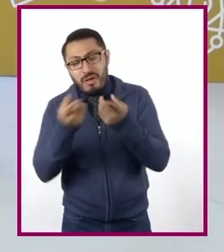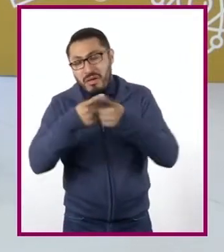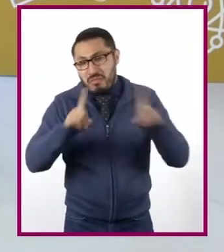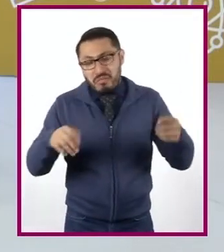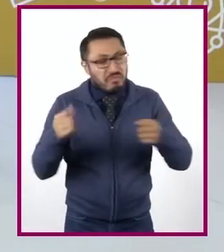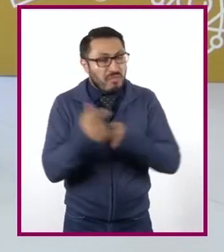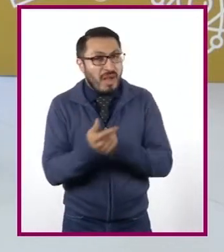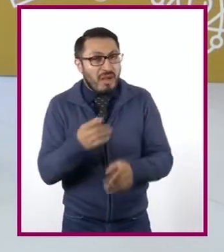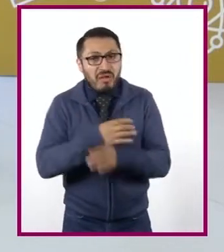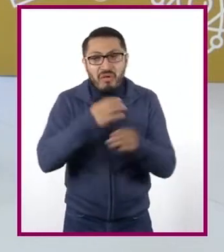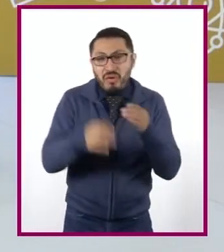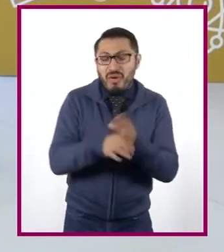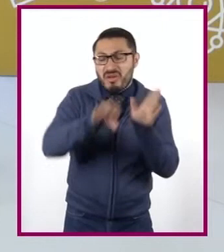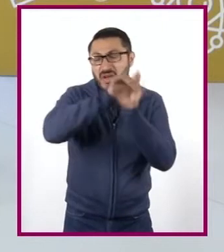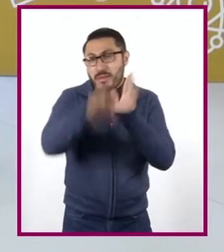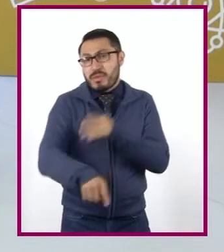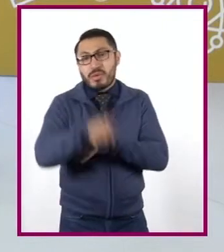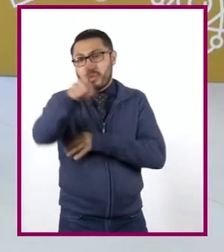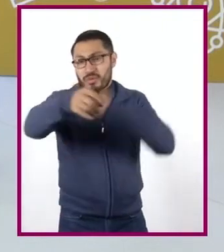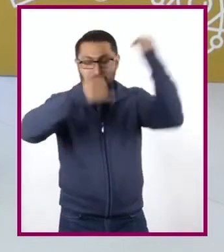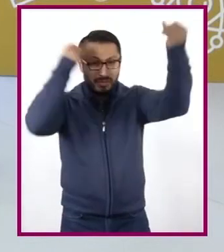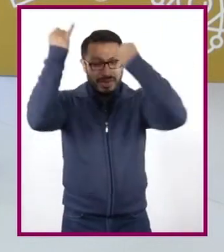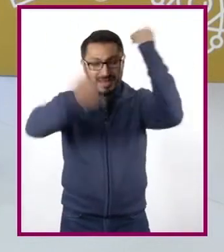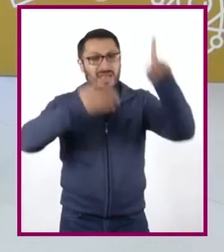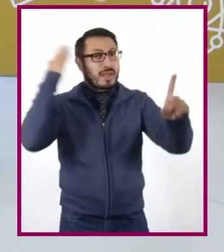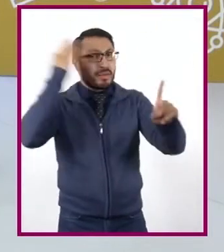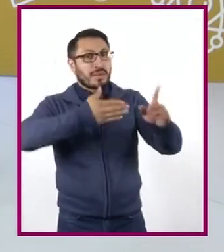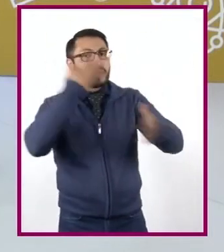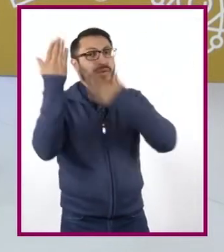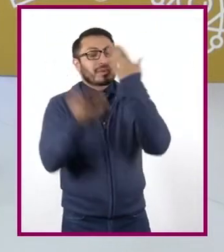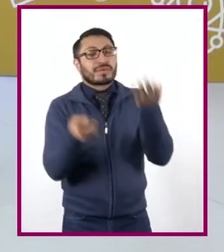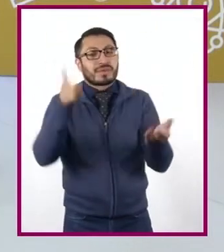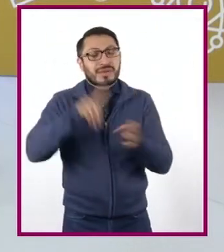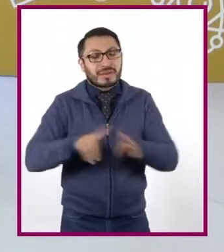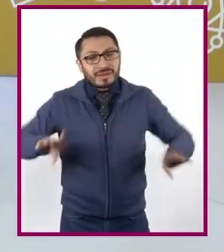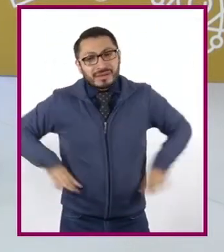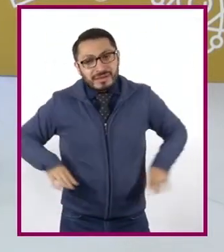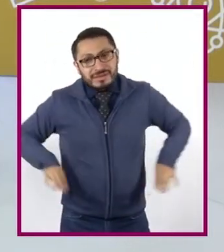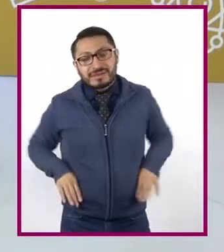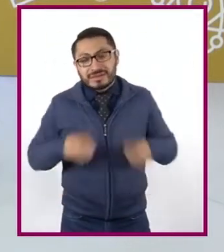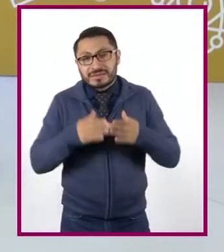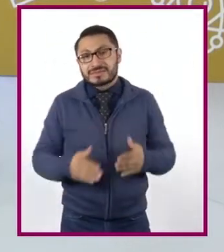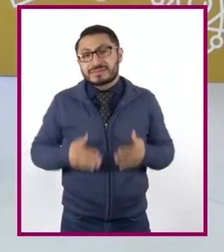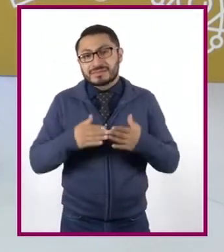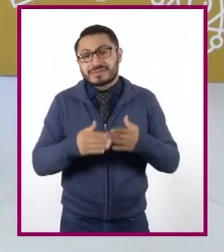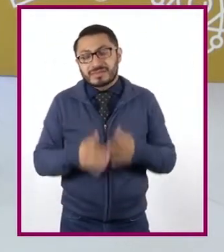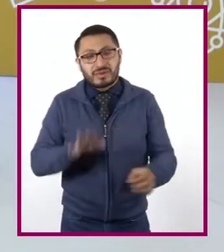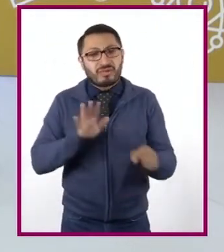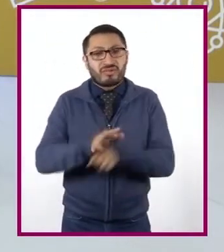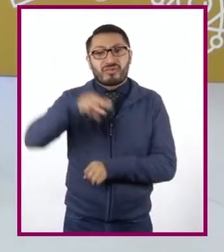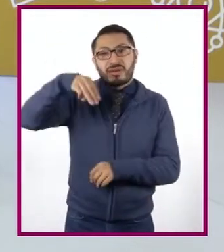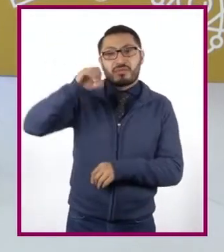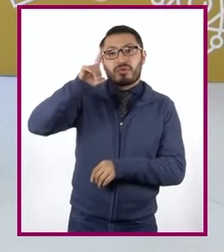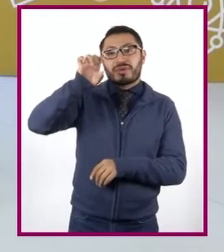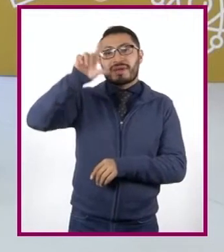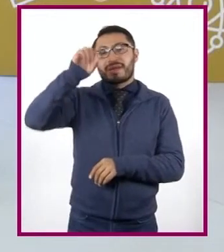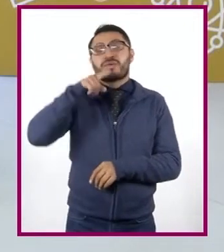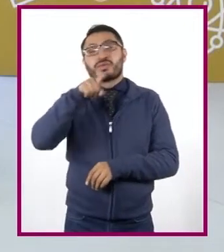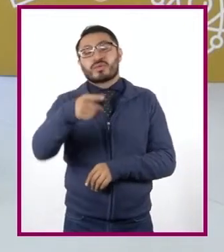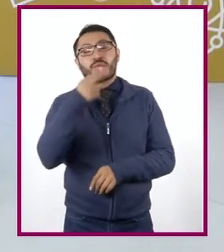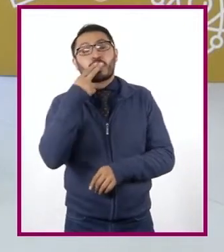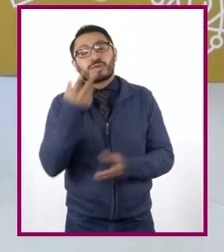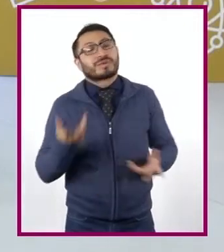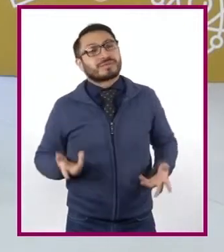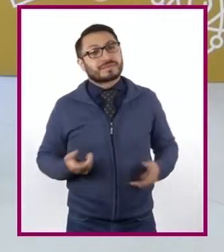Por ejemplo, imagina que deseas estudiar las partes de un barco. ¿Qué modelo te sirve para estudiarlas?